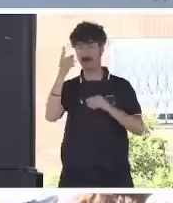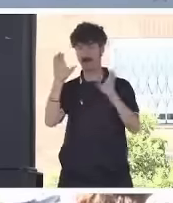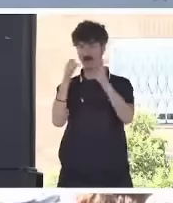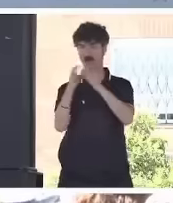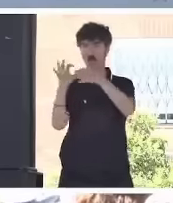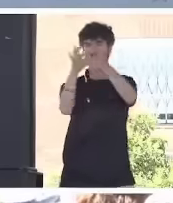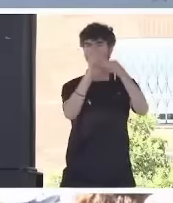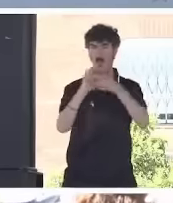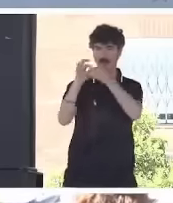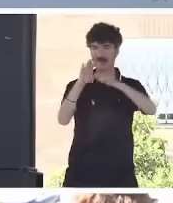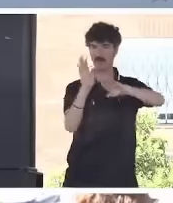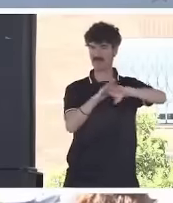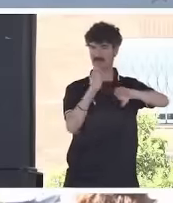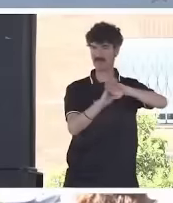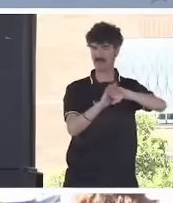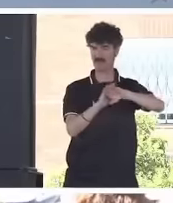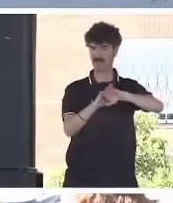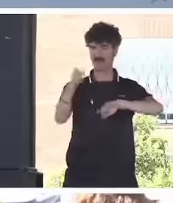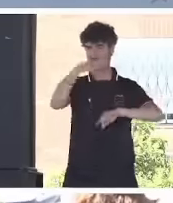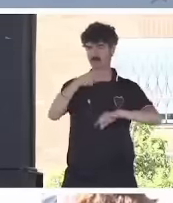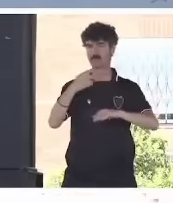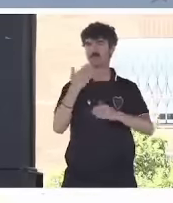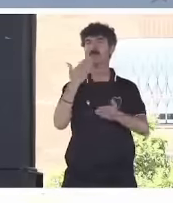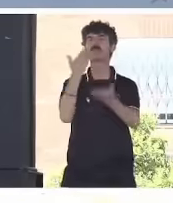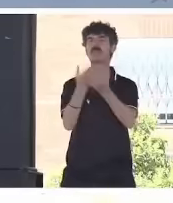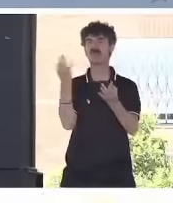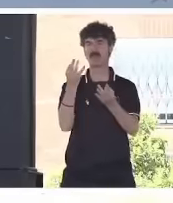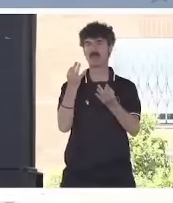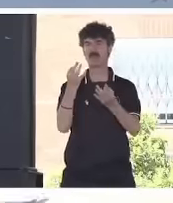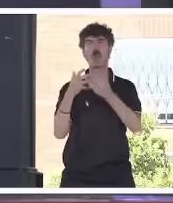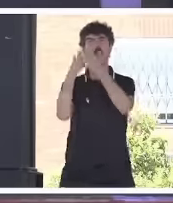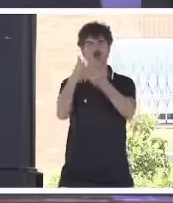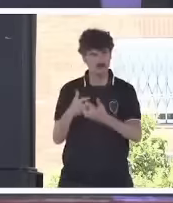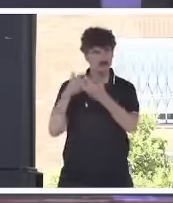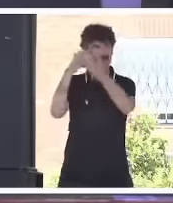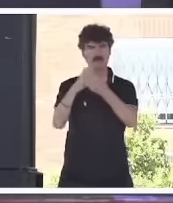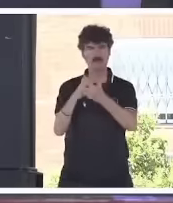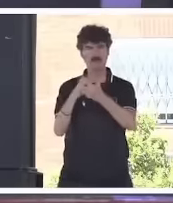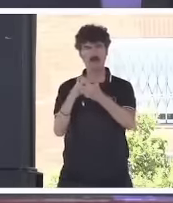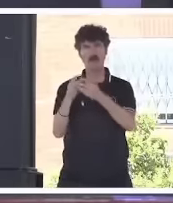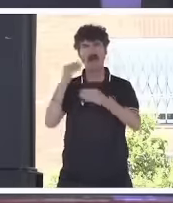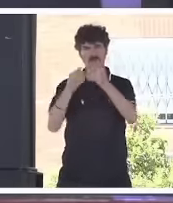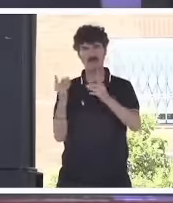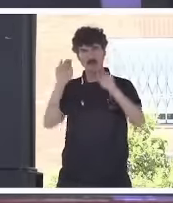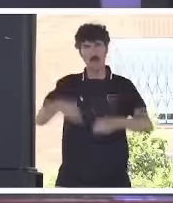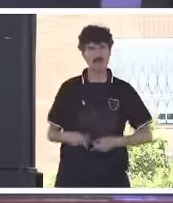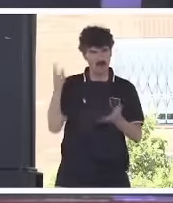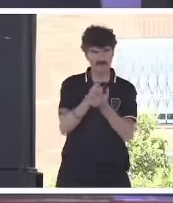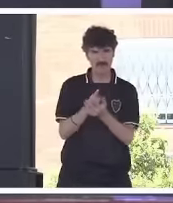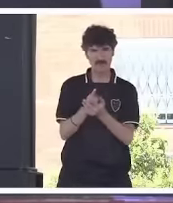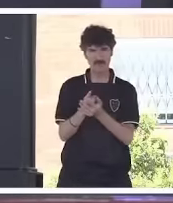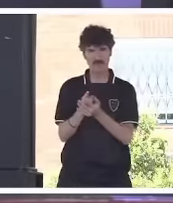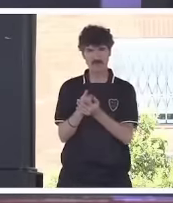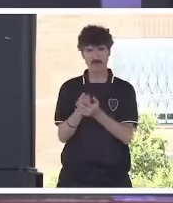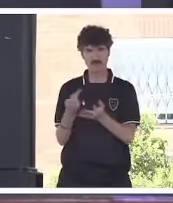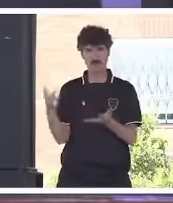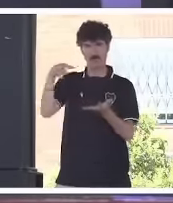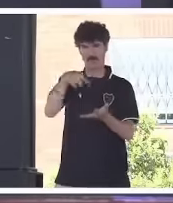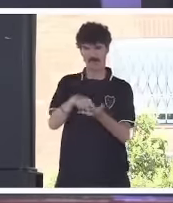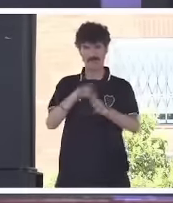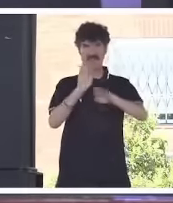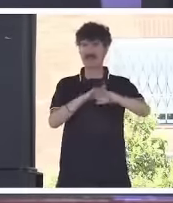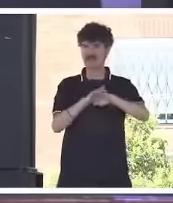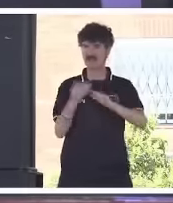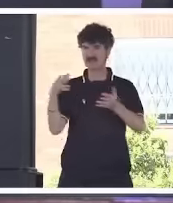os pido que os dejéis la piel en esta campaña. Hay que volverlo a hacer, hay que volver a poner en pie a la